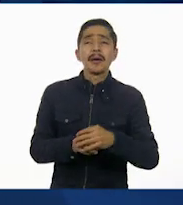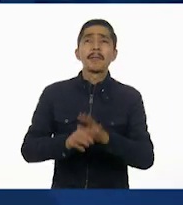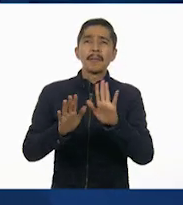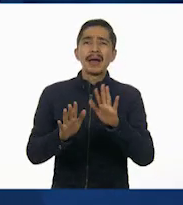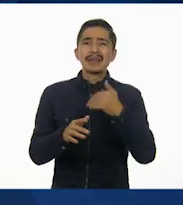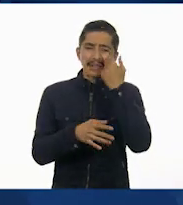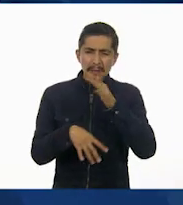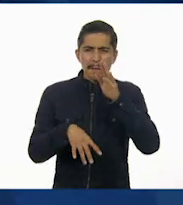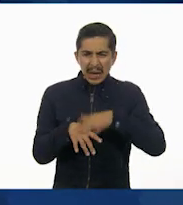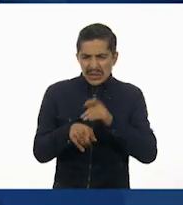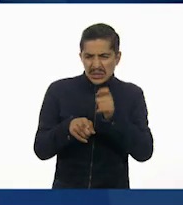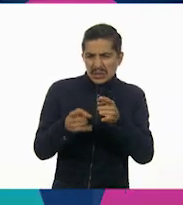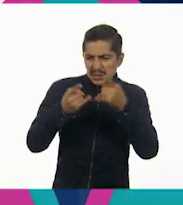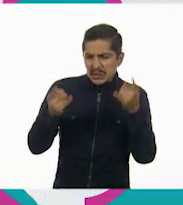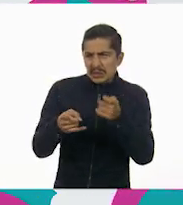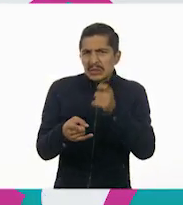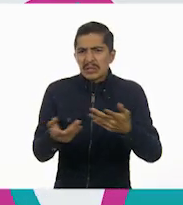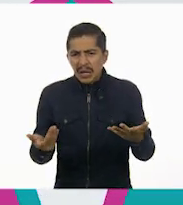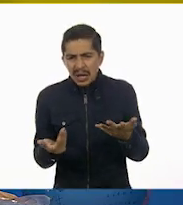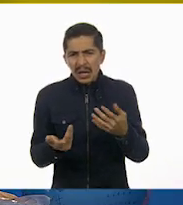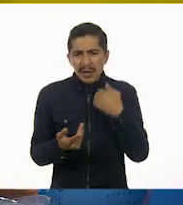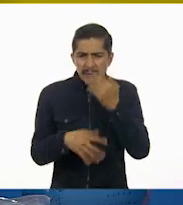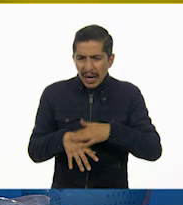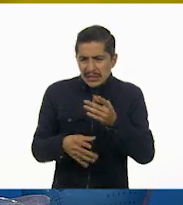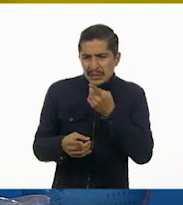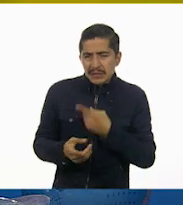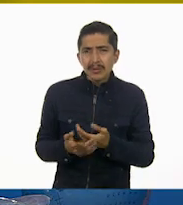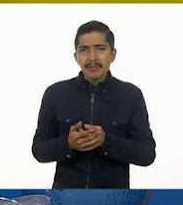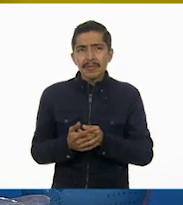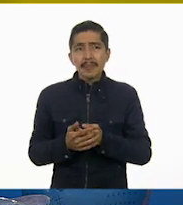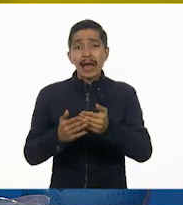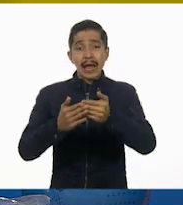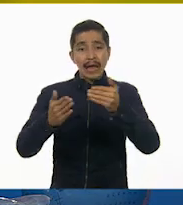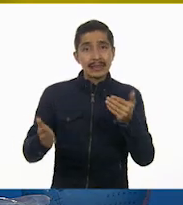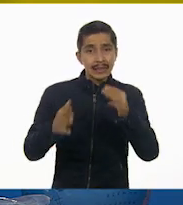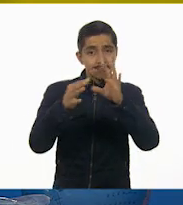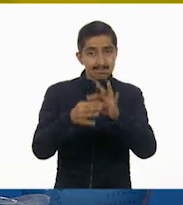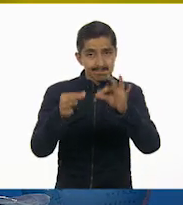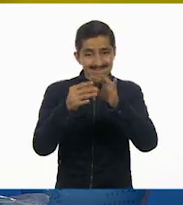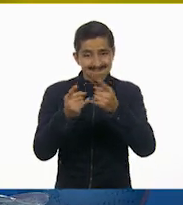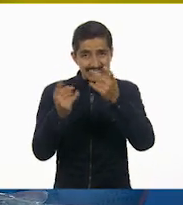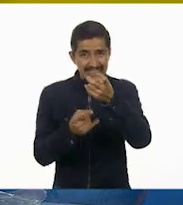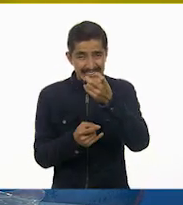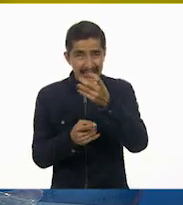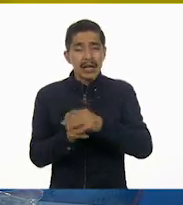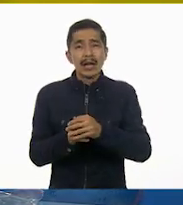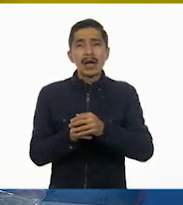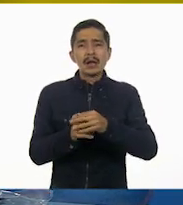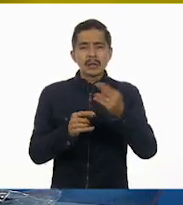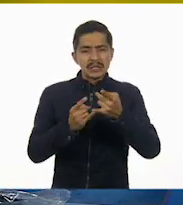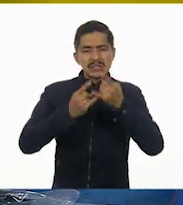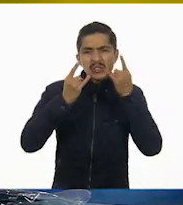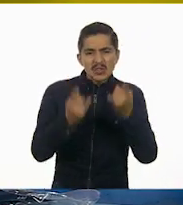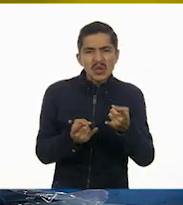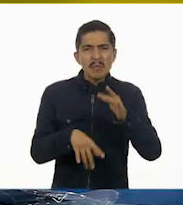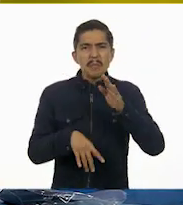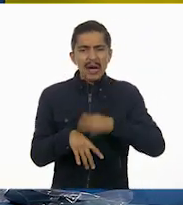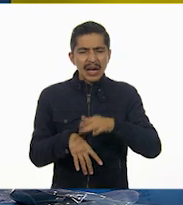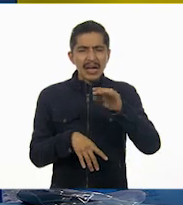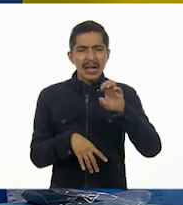saber más acerca de esta leyenda, Vero. Antes de abordar la leyenda, debemos conocer la historia narrada en la